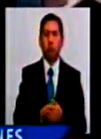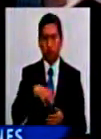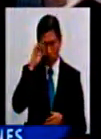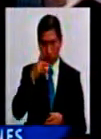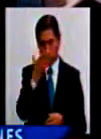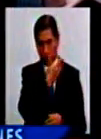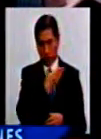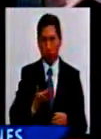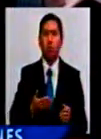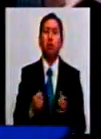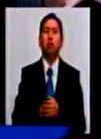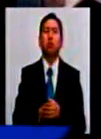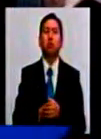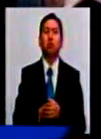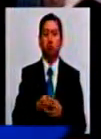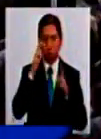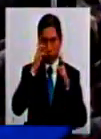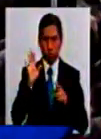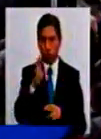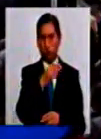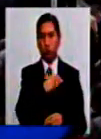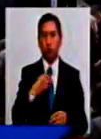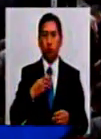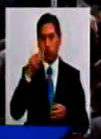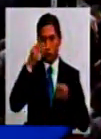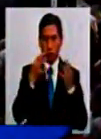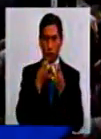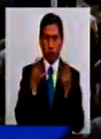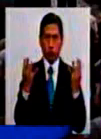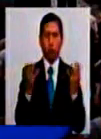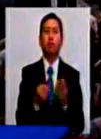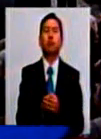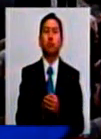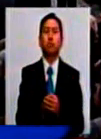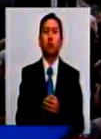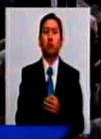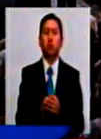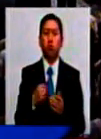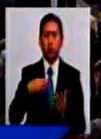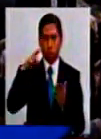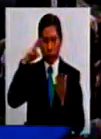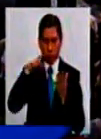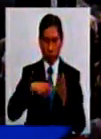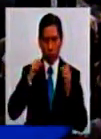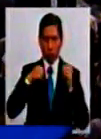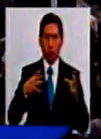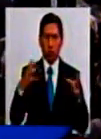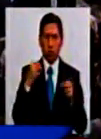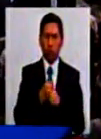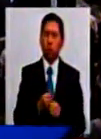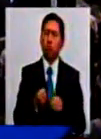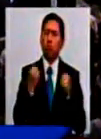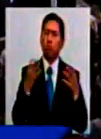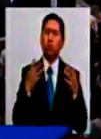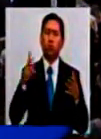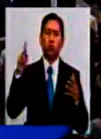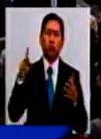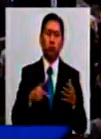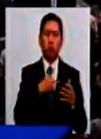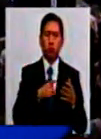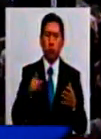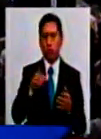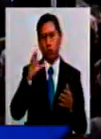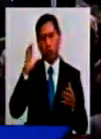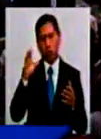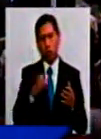Señor presidente, distinguidos miembros de la Corte, podría haberles leído un extracto de los miles de poemas o